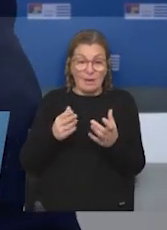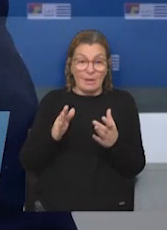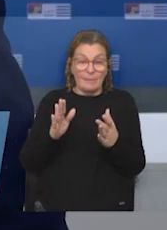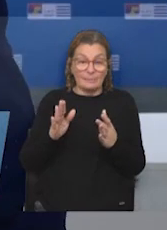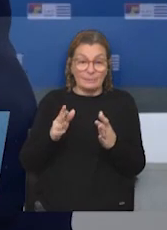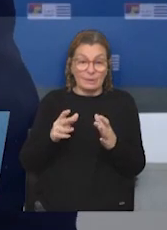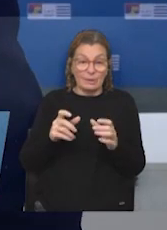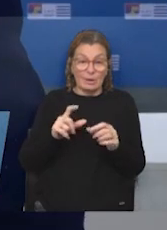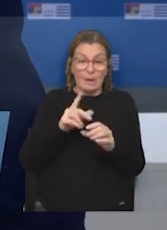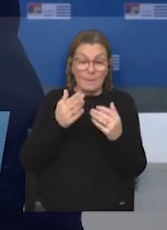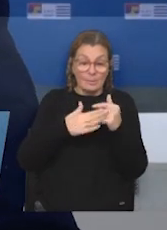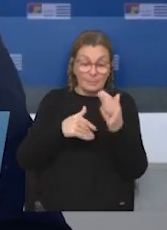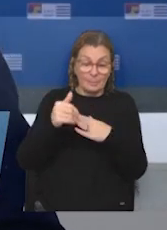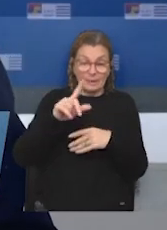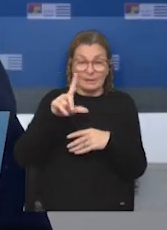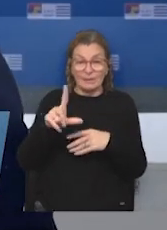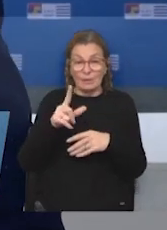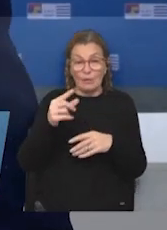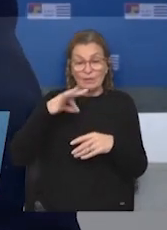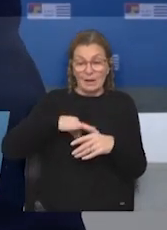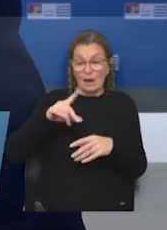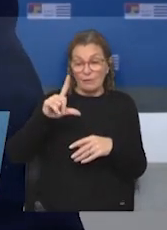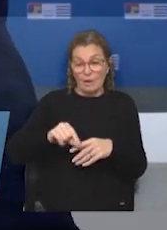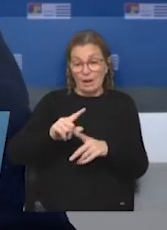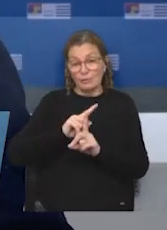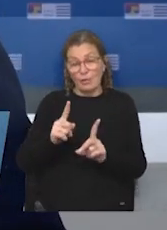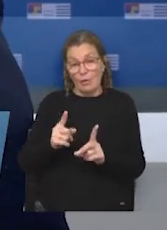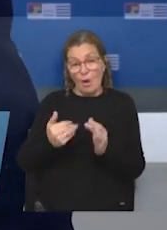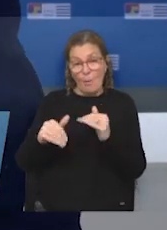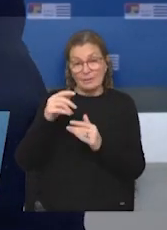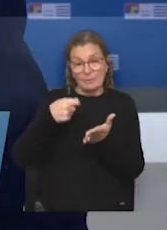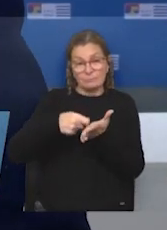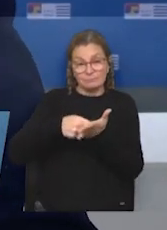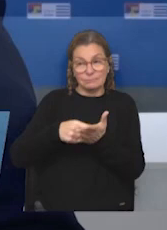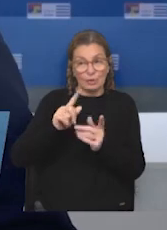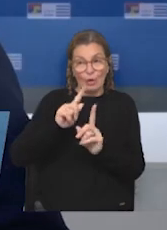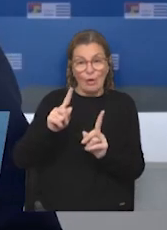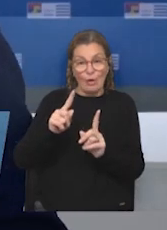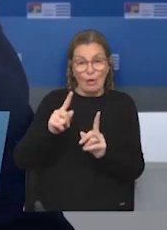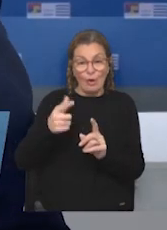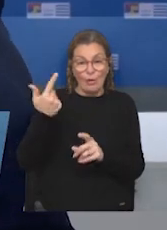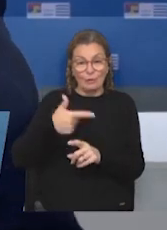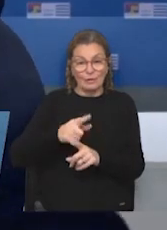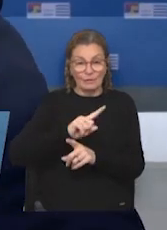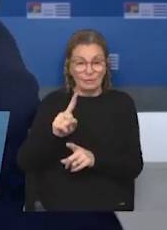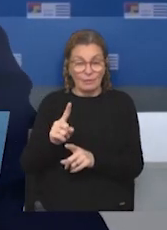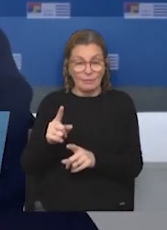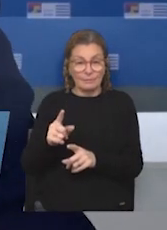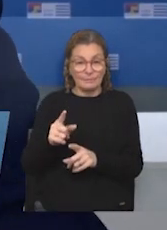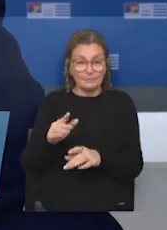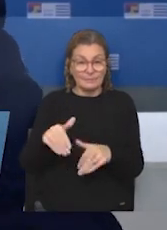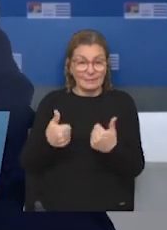construcción de los liceos que no bajar salario que no aumentar tarifas que no aumentar los combustibles iba a suceder que